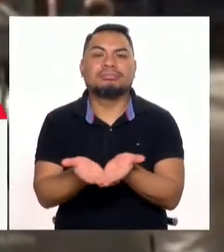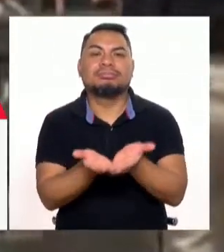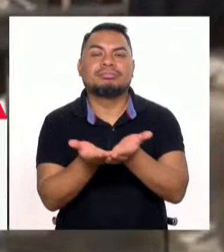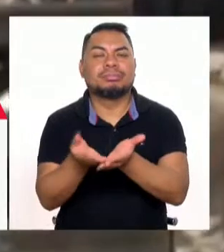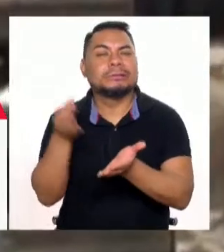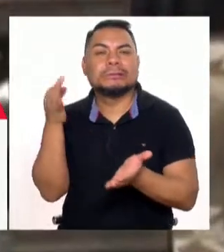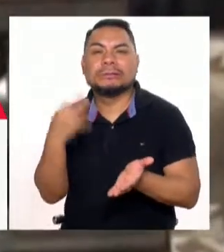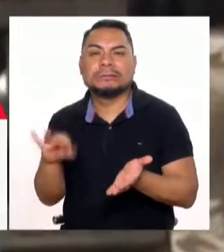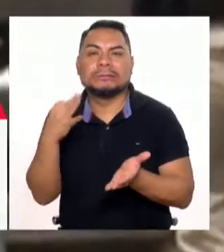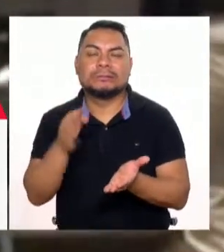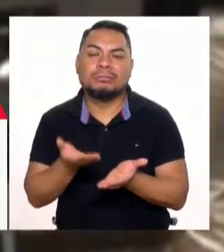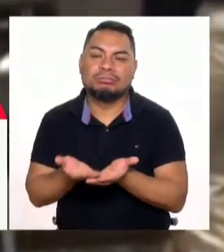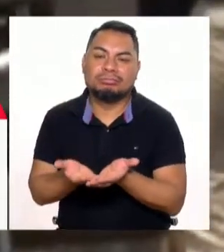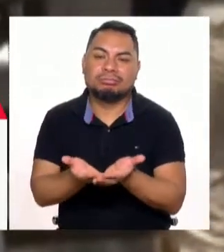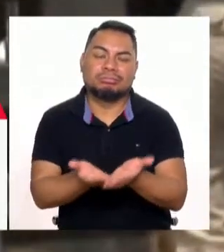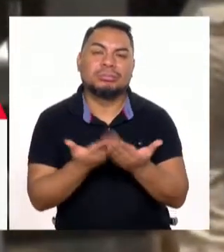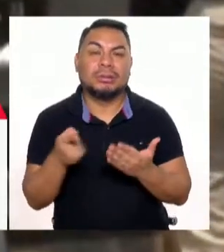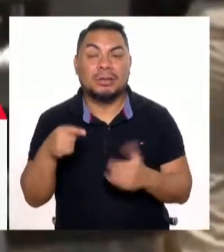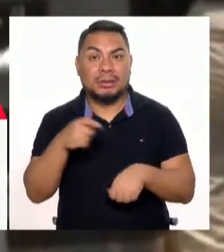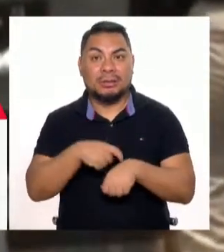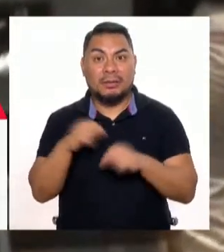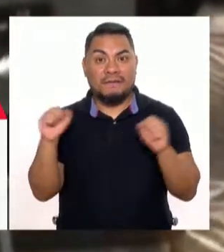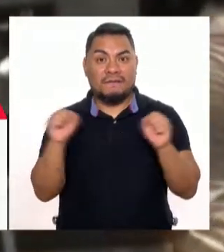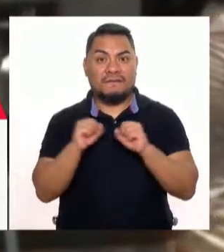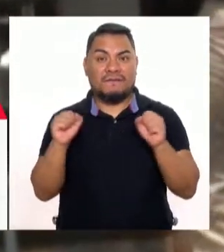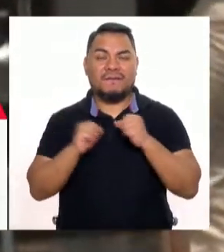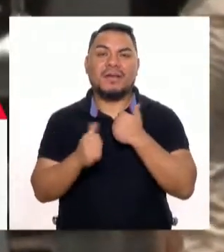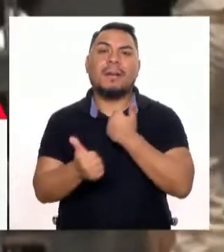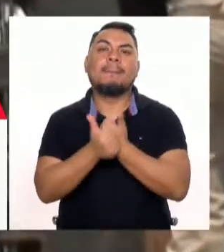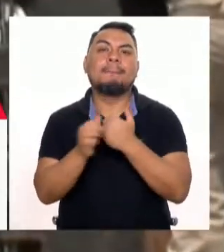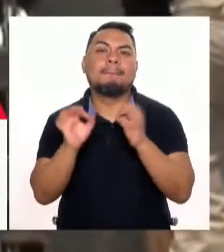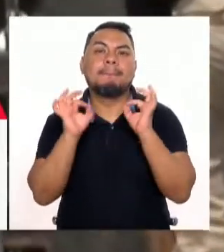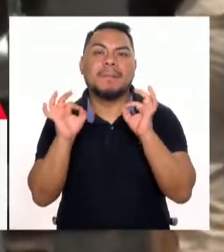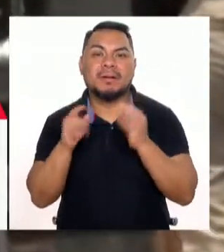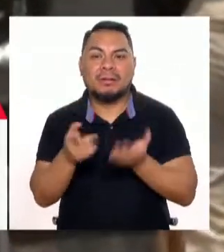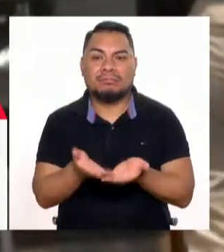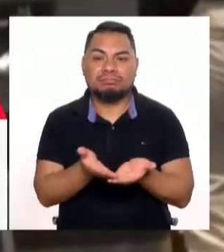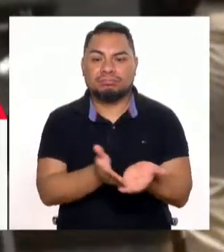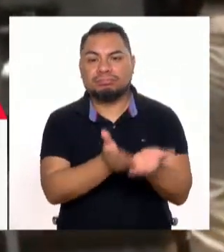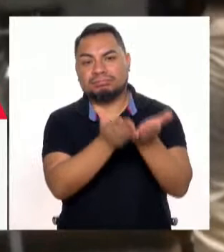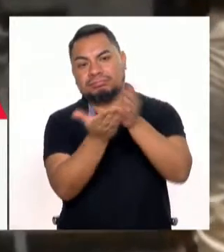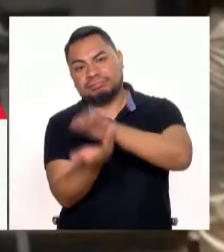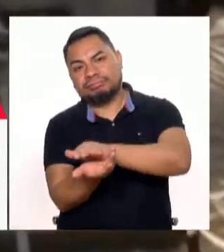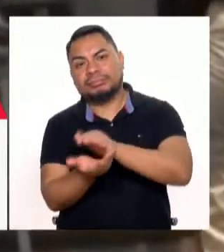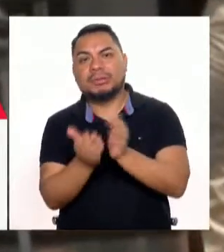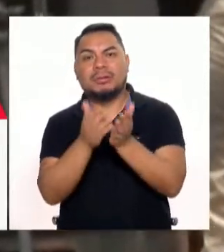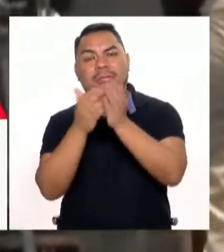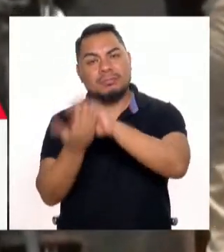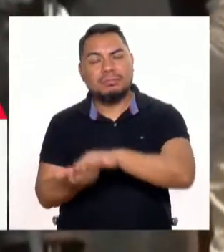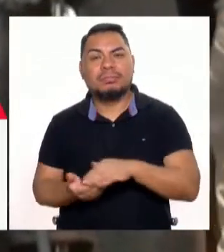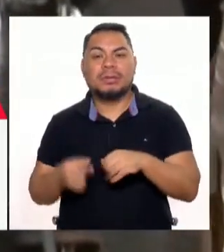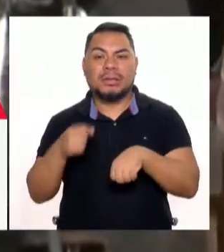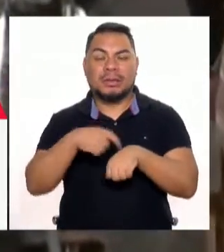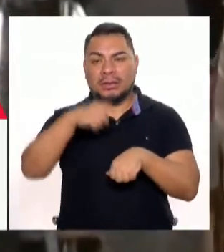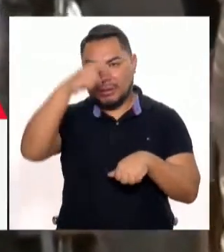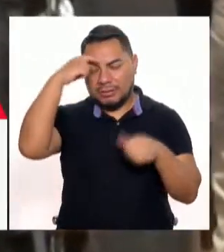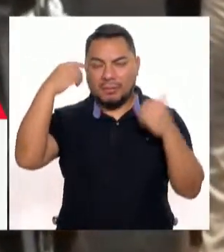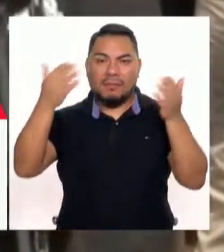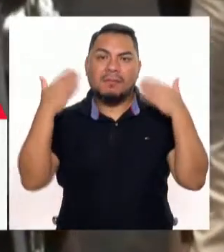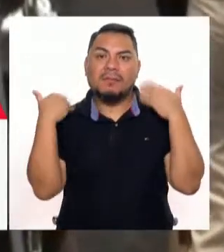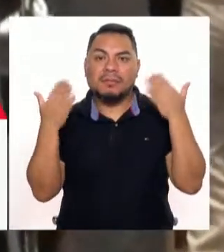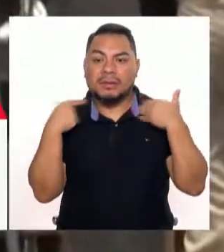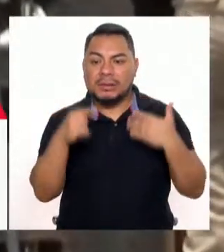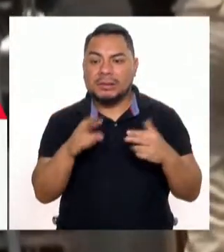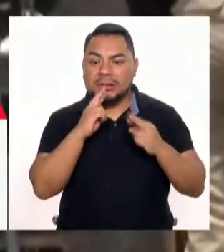en el tiempo de invierno era peligroso se volteaban los camiones en el tiempo de verano se